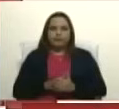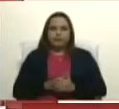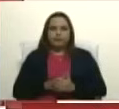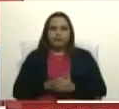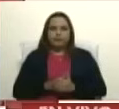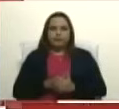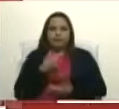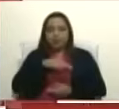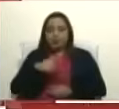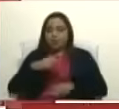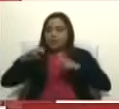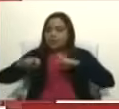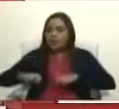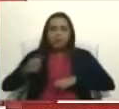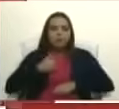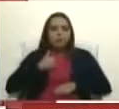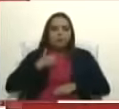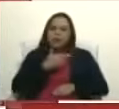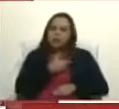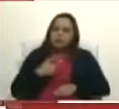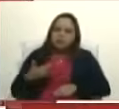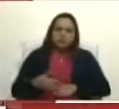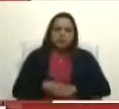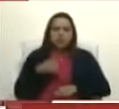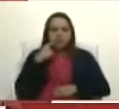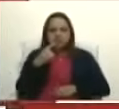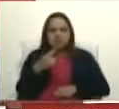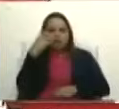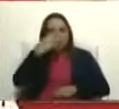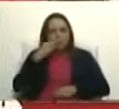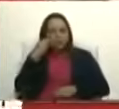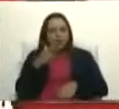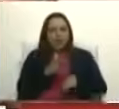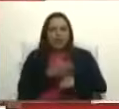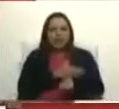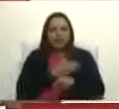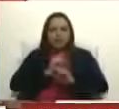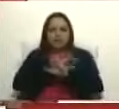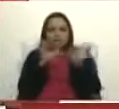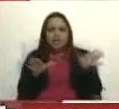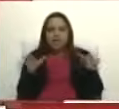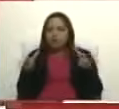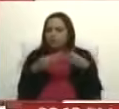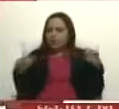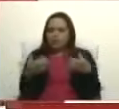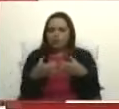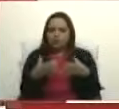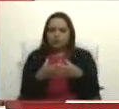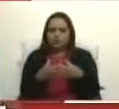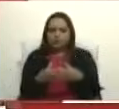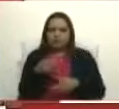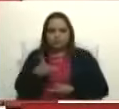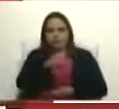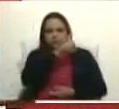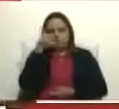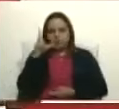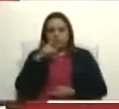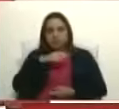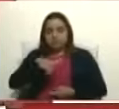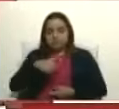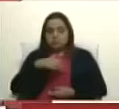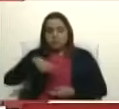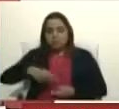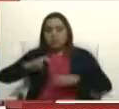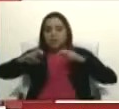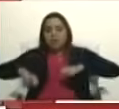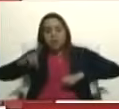Nosotros nos sentamos a hablar con quien sea. Le decía yo a los jóvenes temprano, bueno, a toda la estructura del partido. Nosotros podemos sentar hasta con el